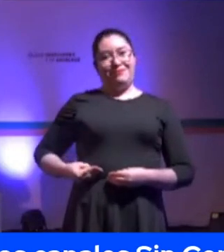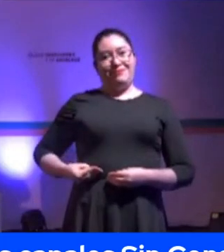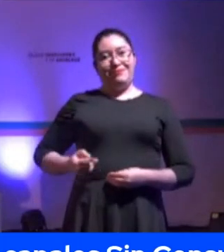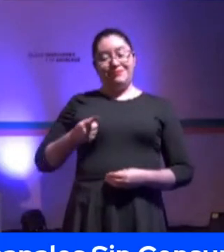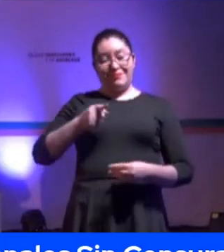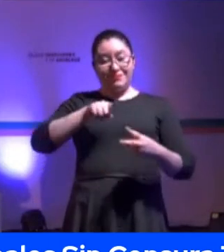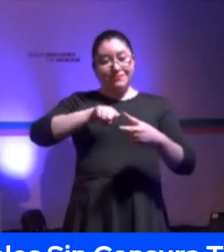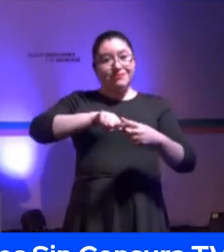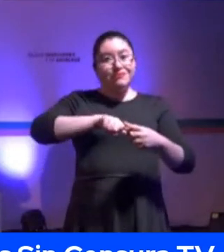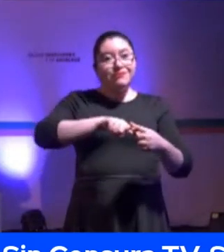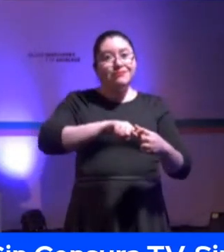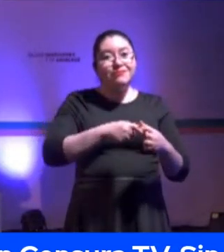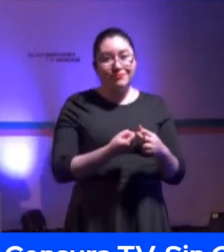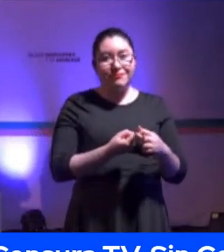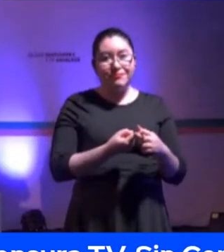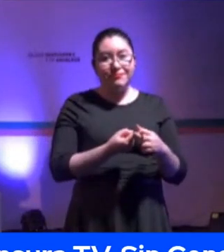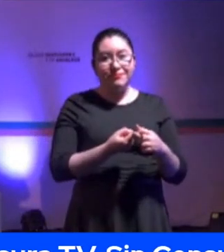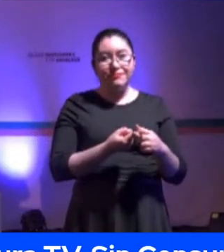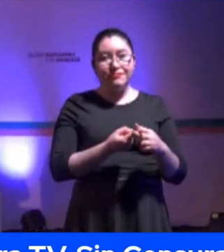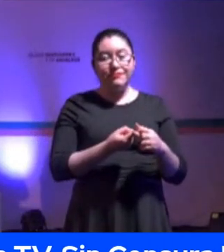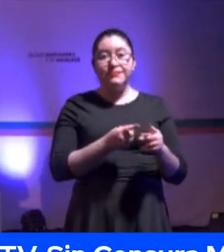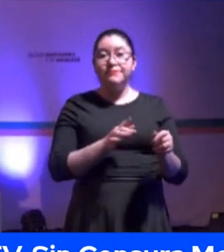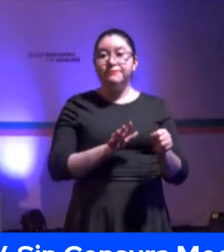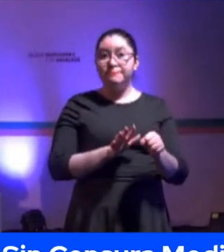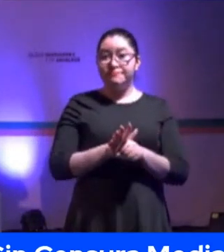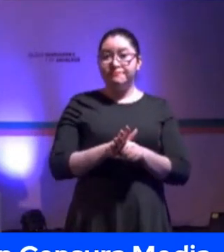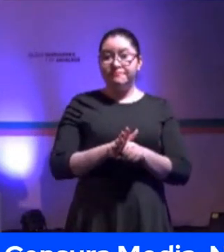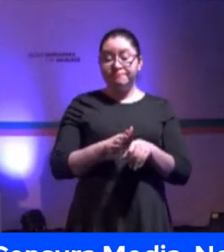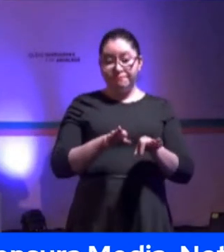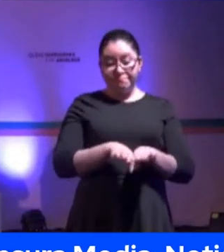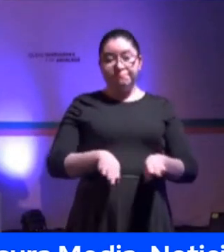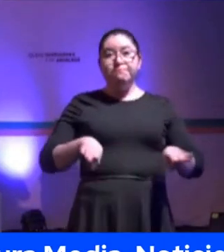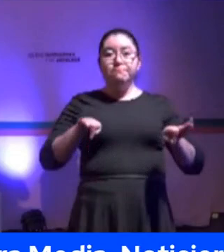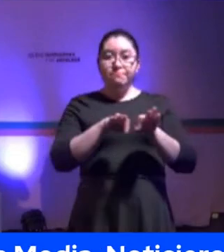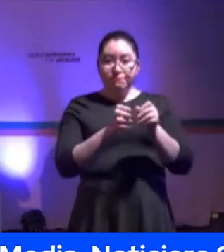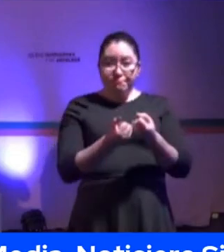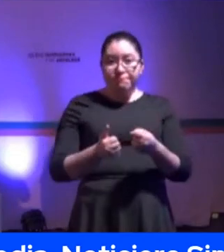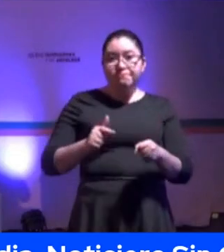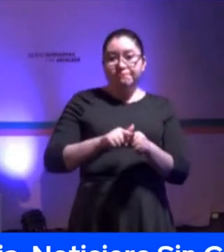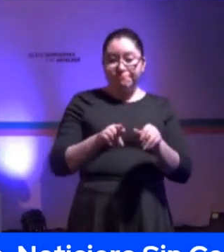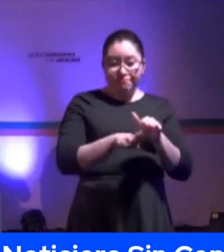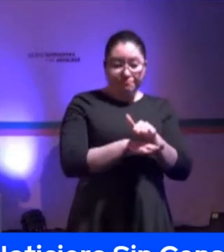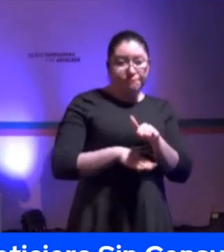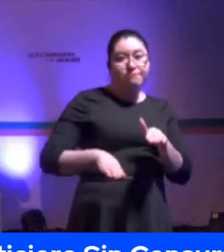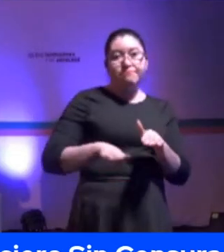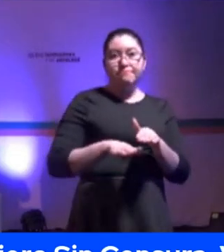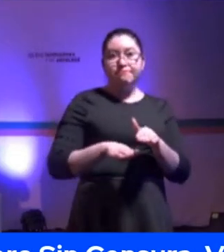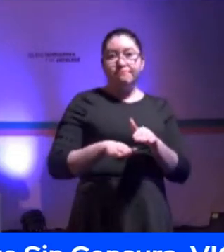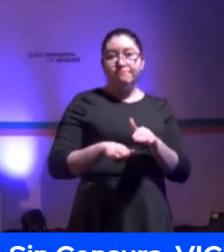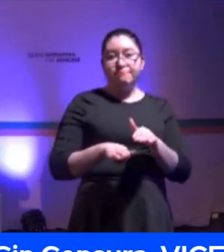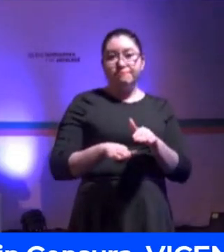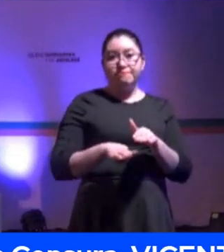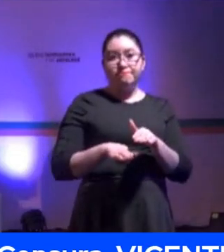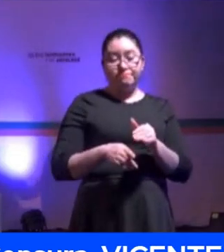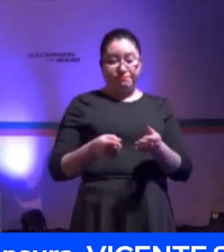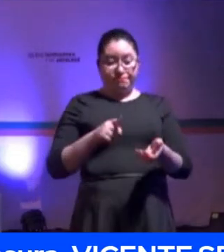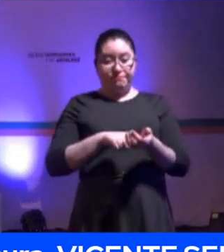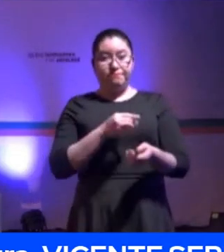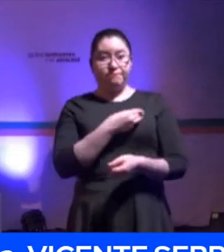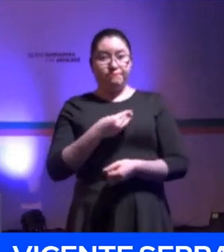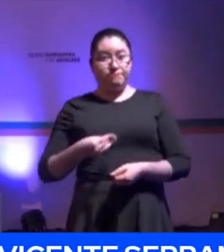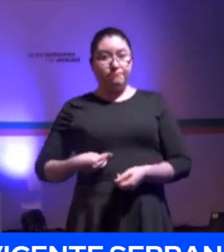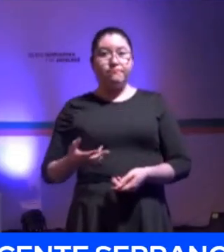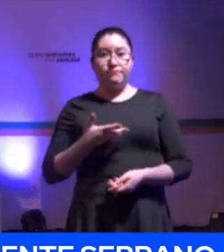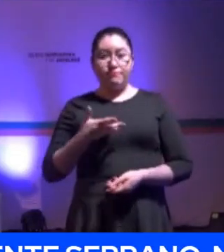nace, ahí exactamente está la base social. No en el estado, es en el municipio. Y